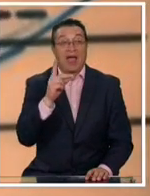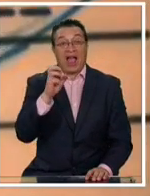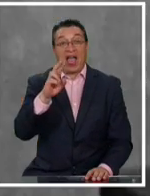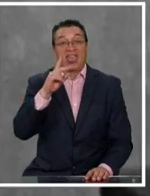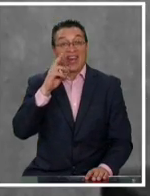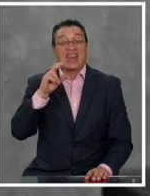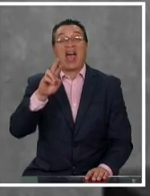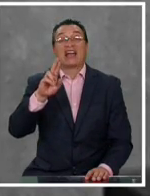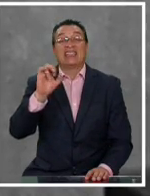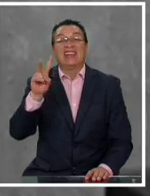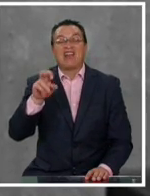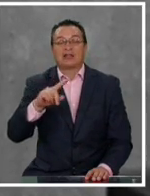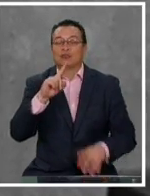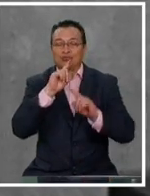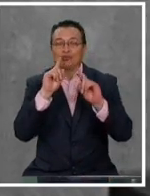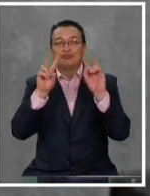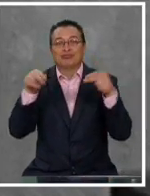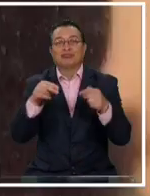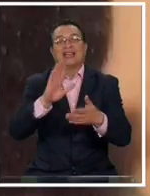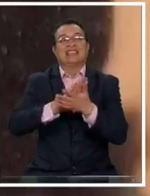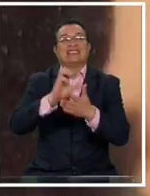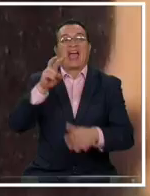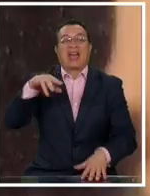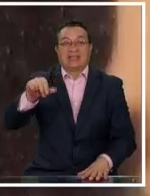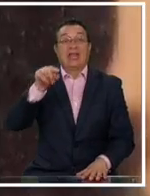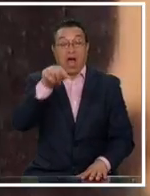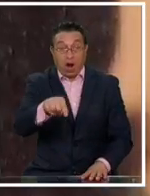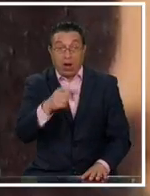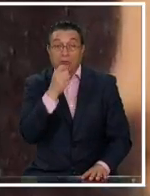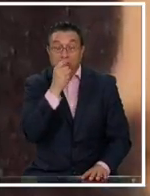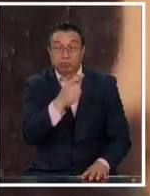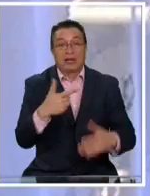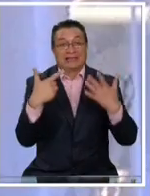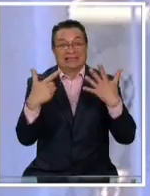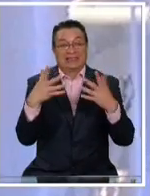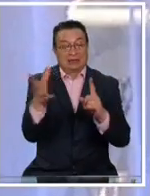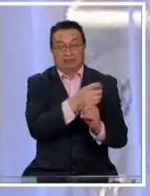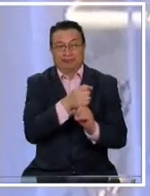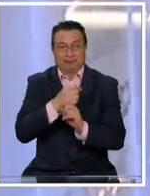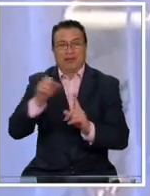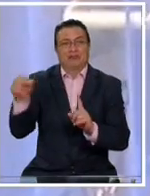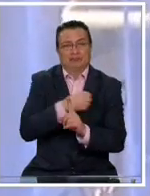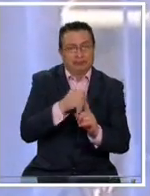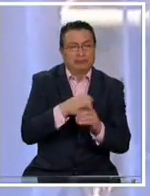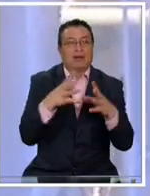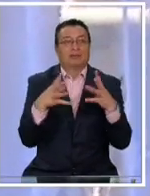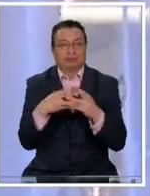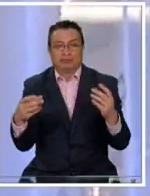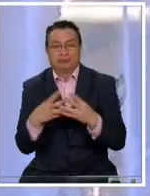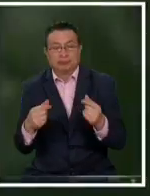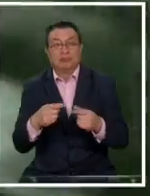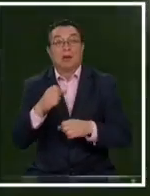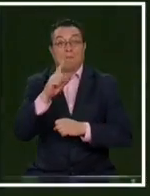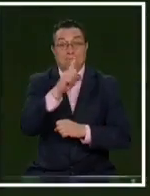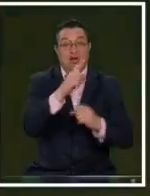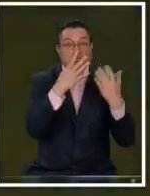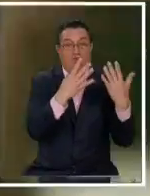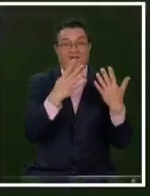es su nombre, Chani, como le decían, la misma sobre la que hoy pesan en total 7 secuestros, torturas y desapariciones entre los